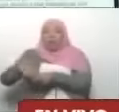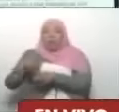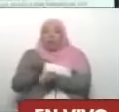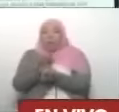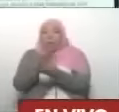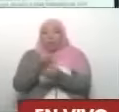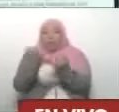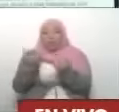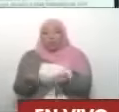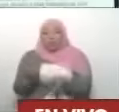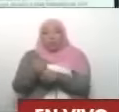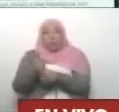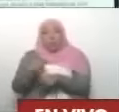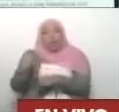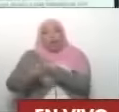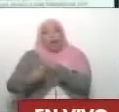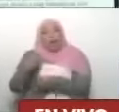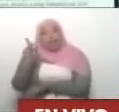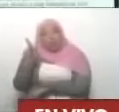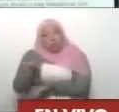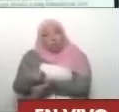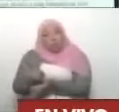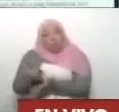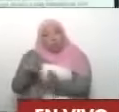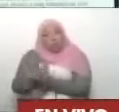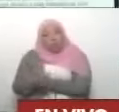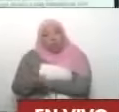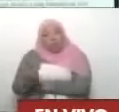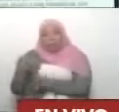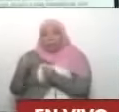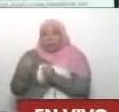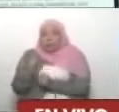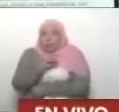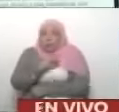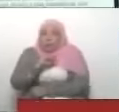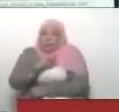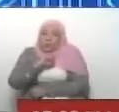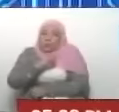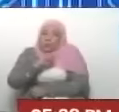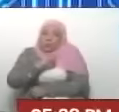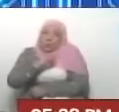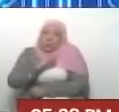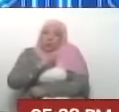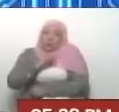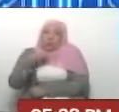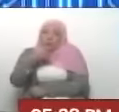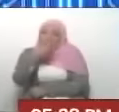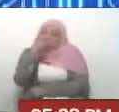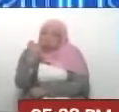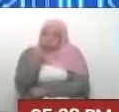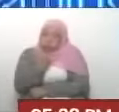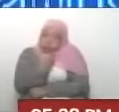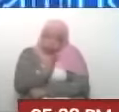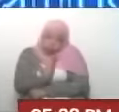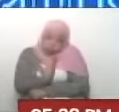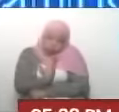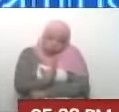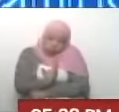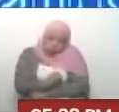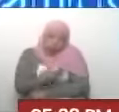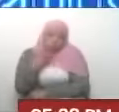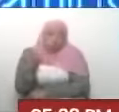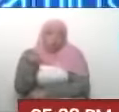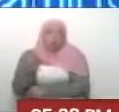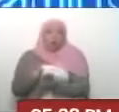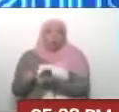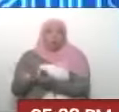este tema de que están generando incluso episodios de ansiedad, también de depresión en los jóvenes. Y sobre esta